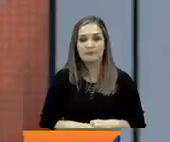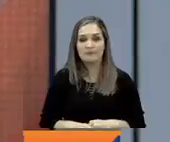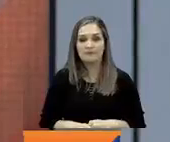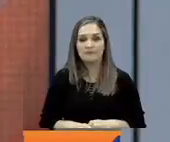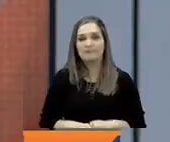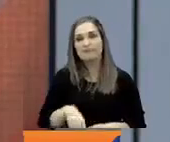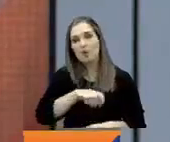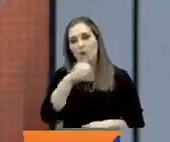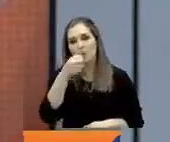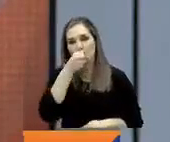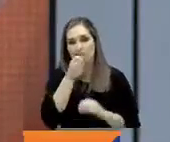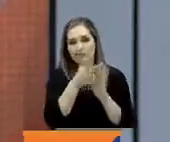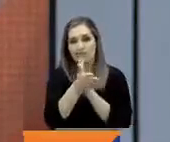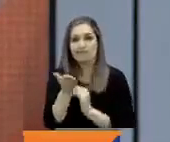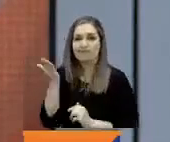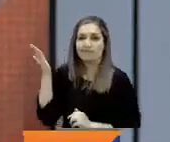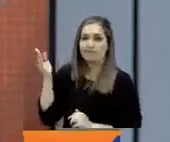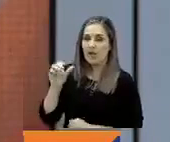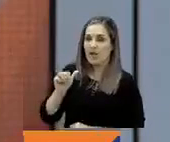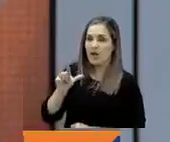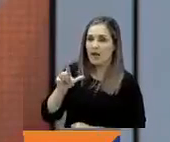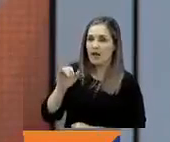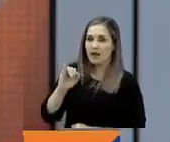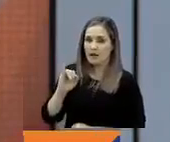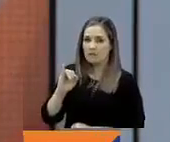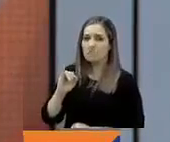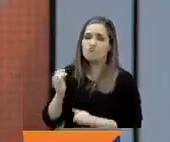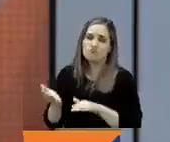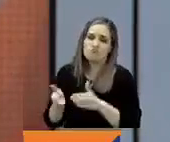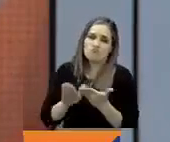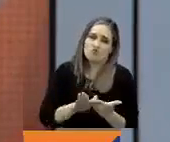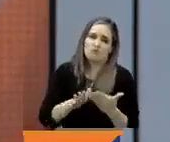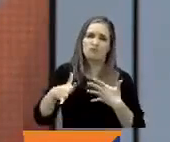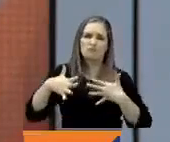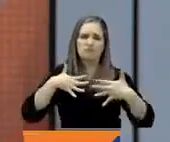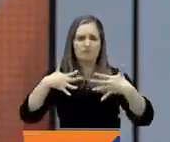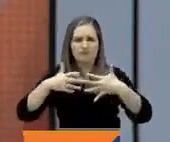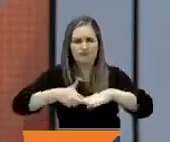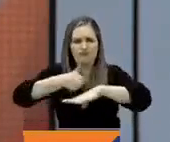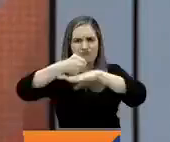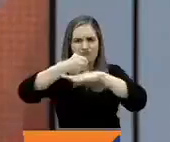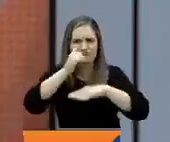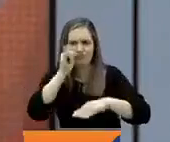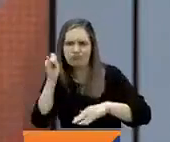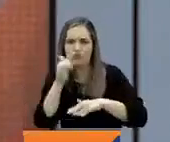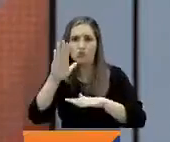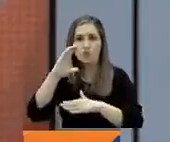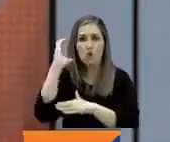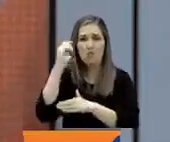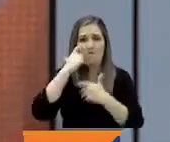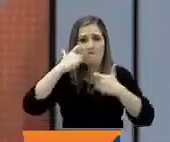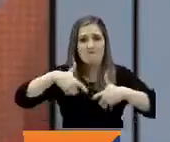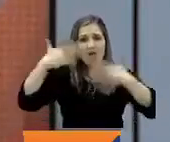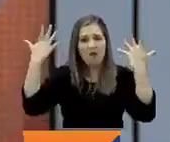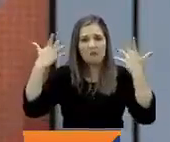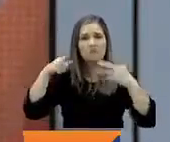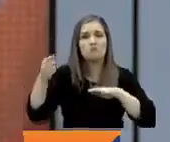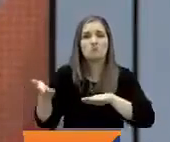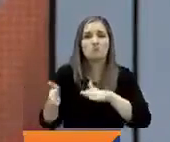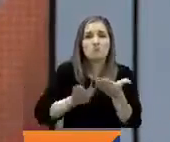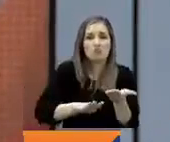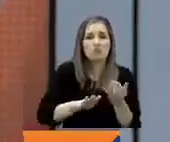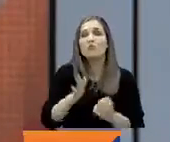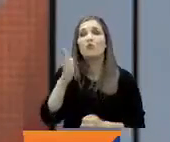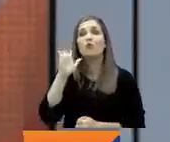En las noticias falleció Ali Umar, uno de los actores y directores de televisión colombiana más queridos, luego de ser internado el pasado 14 de junio a causa